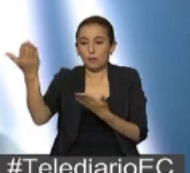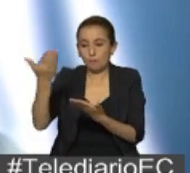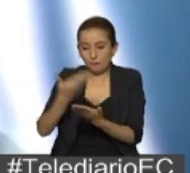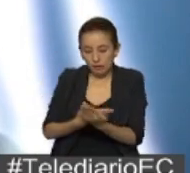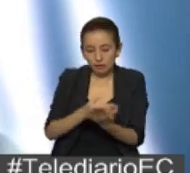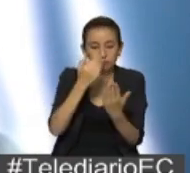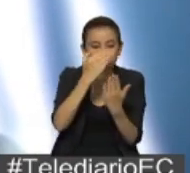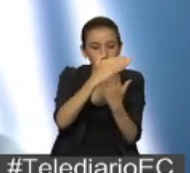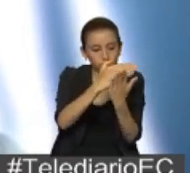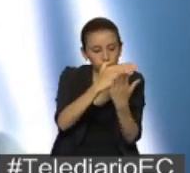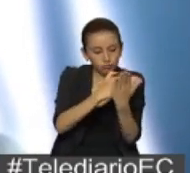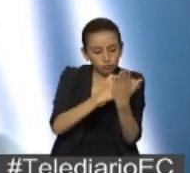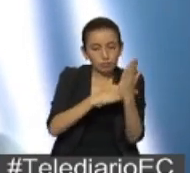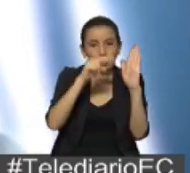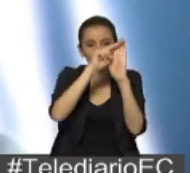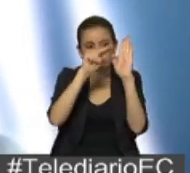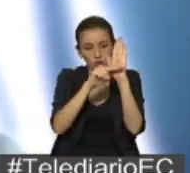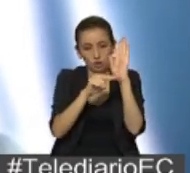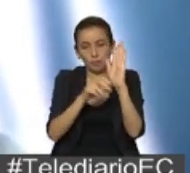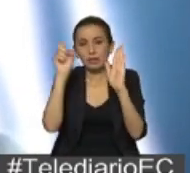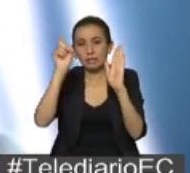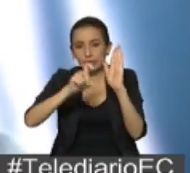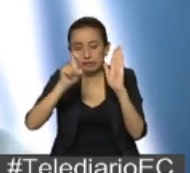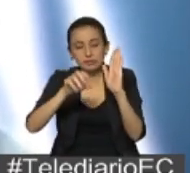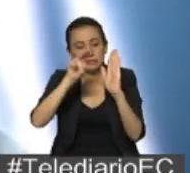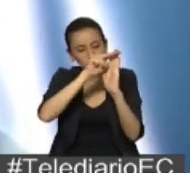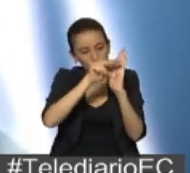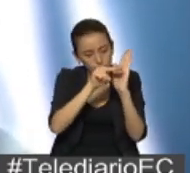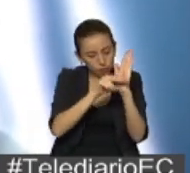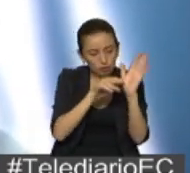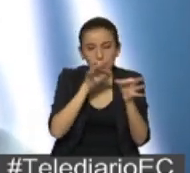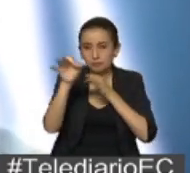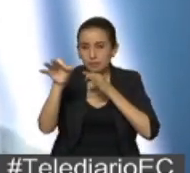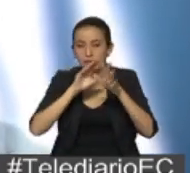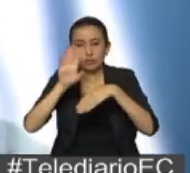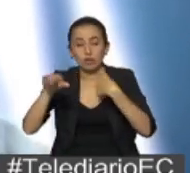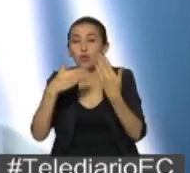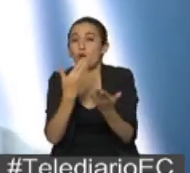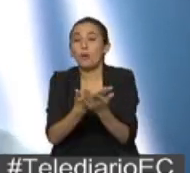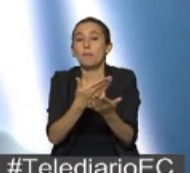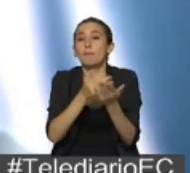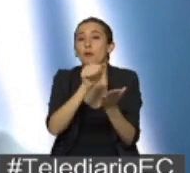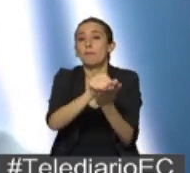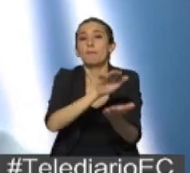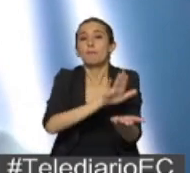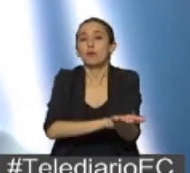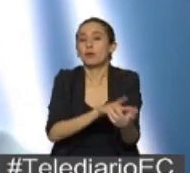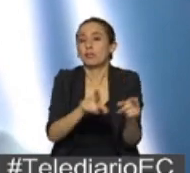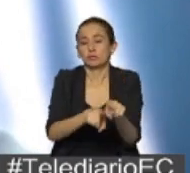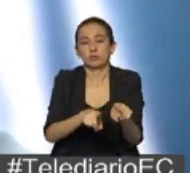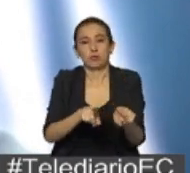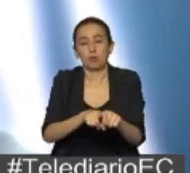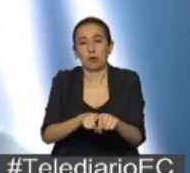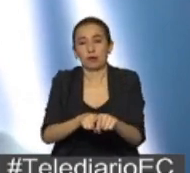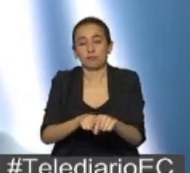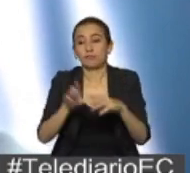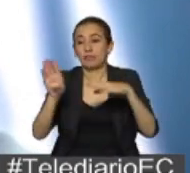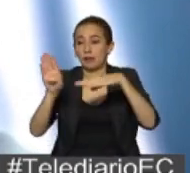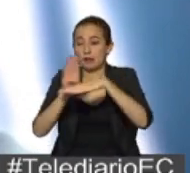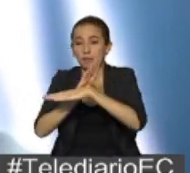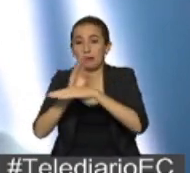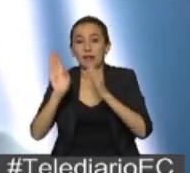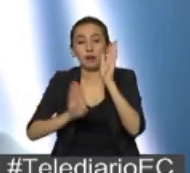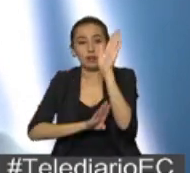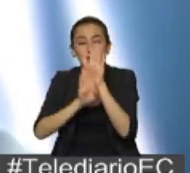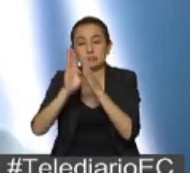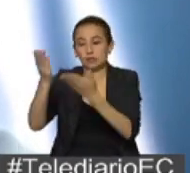ofertas, quien califica las ofertas y quien adjudica esas ofertas. El Banco de Desarrollo del Ecuador, en ese marco, no tiene ningún